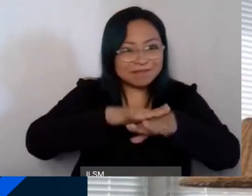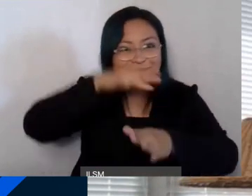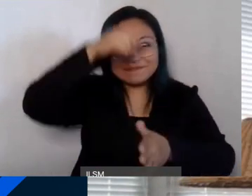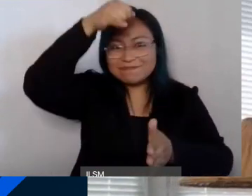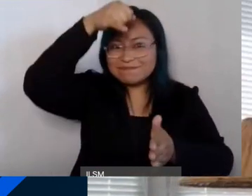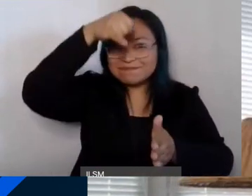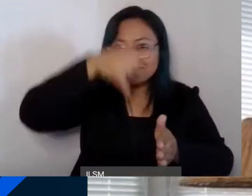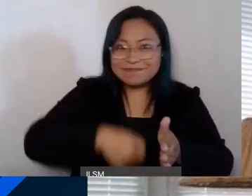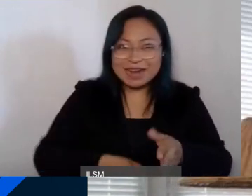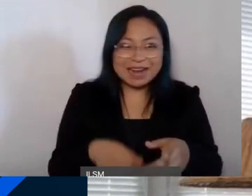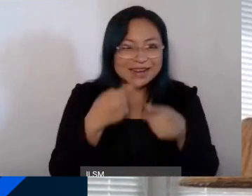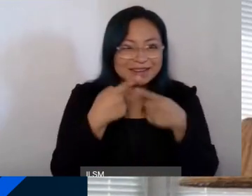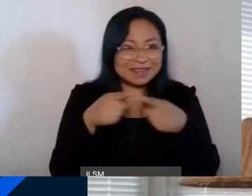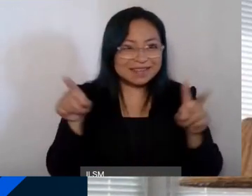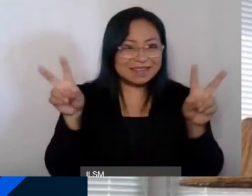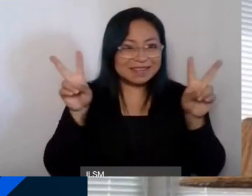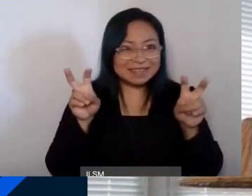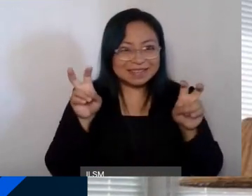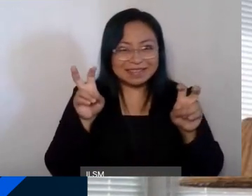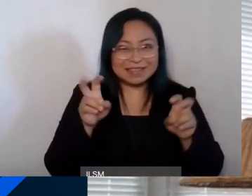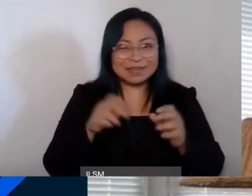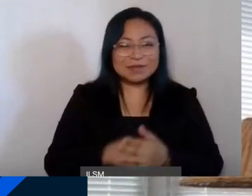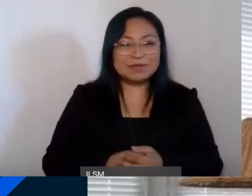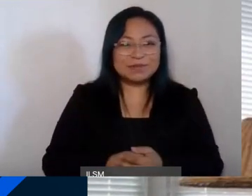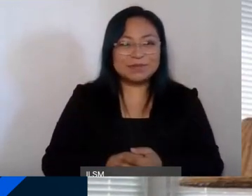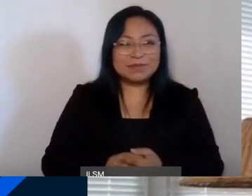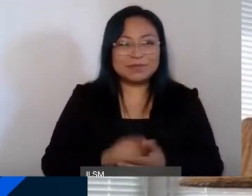todos los campos gracias